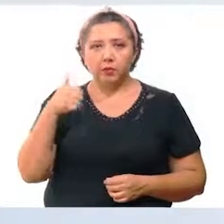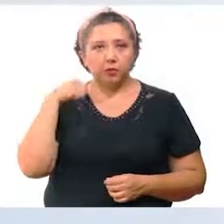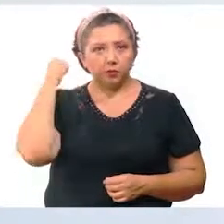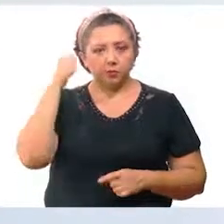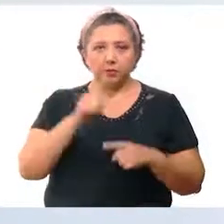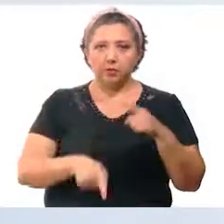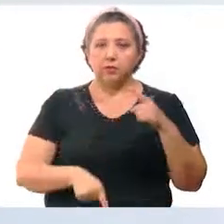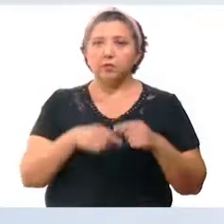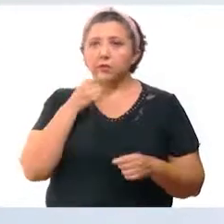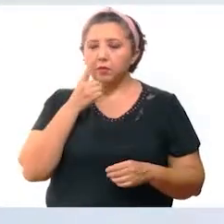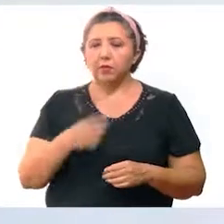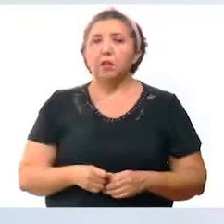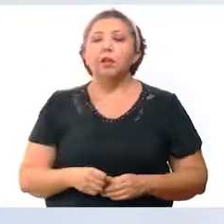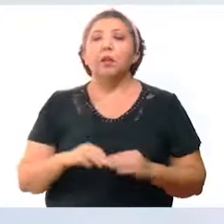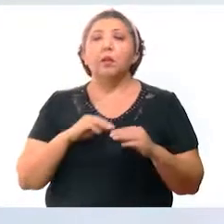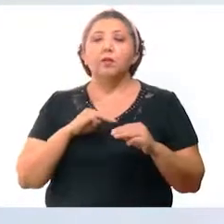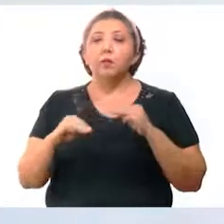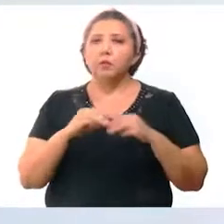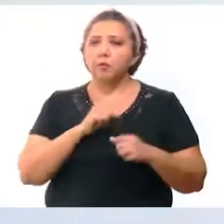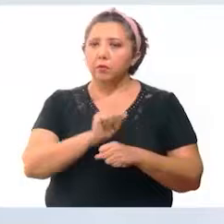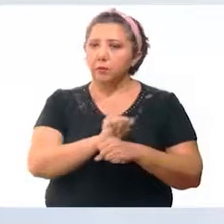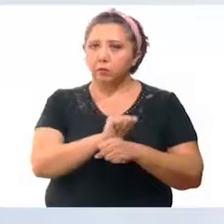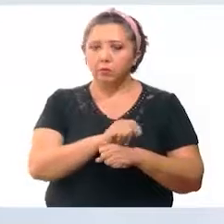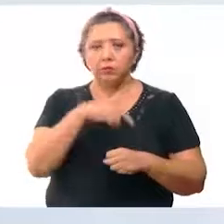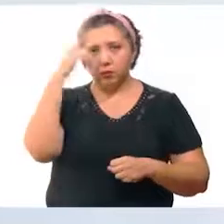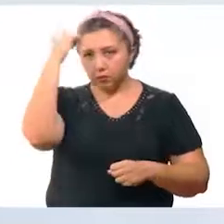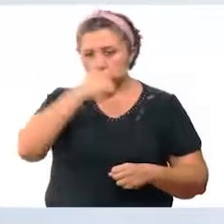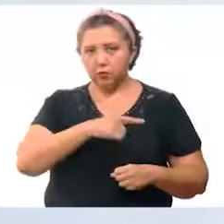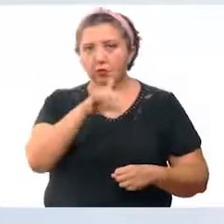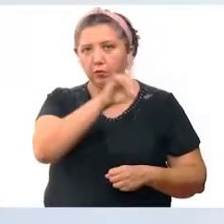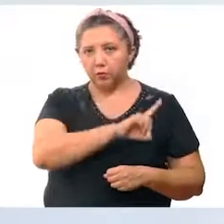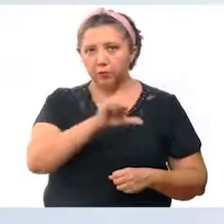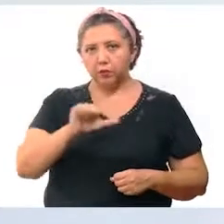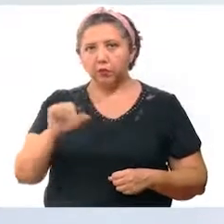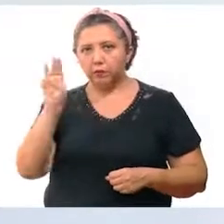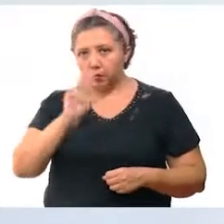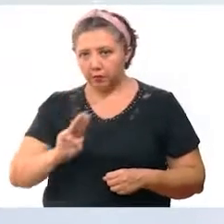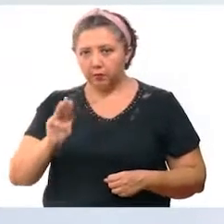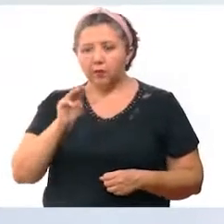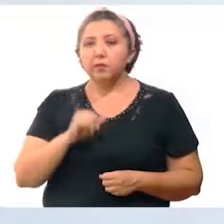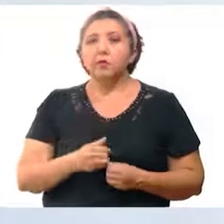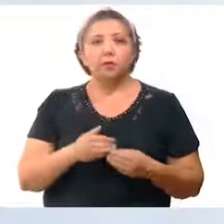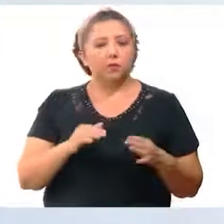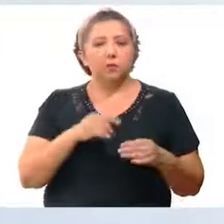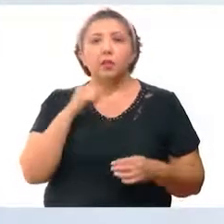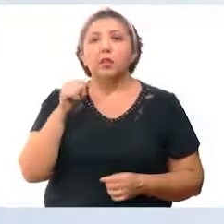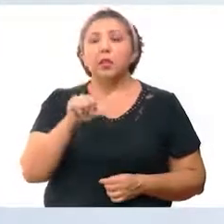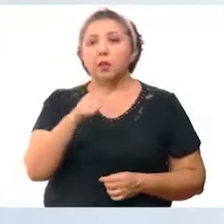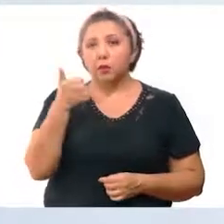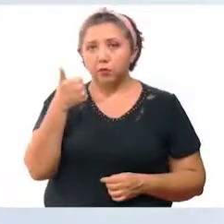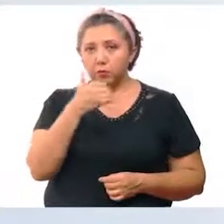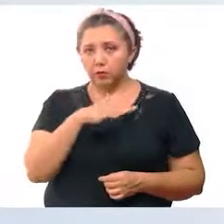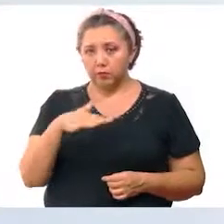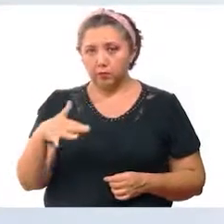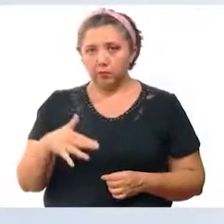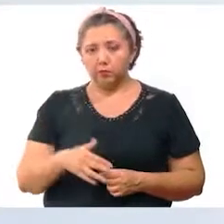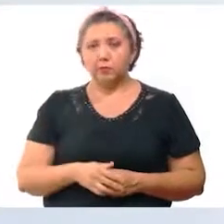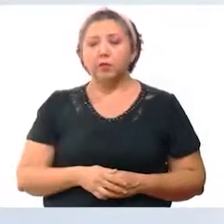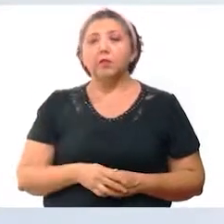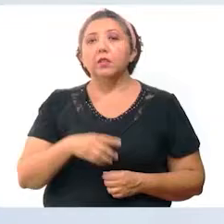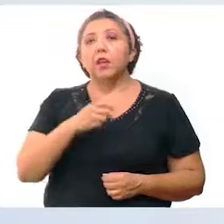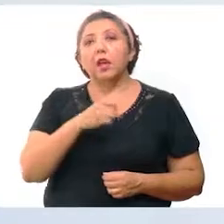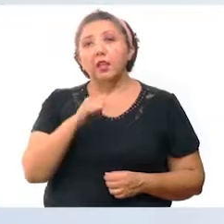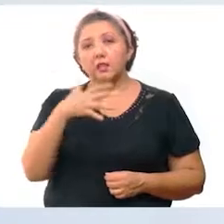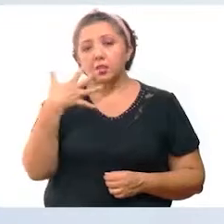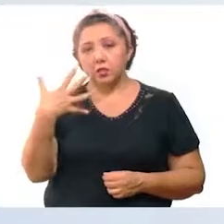abril se elimina la restricción a la movilidad vehicular nocturna de domingo a miércoles y se mantiene de 11:30 p.m.